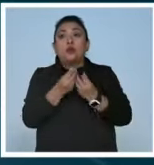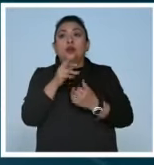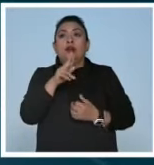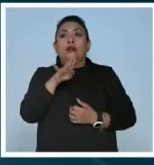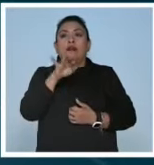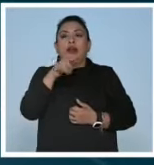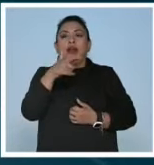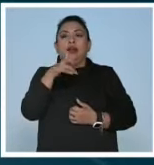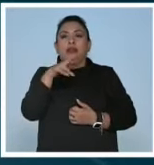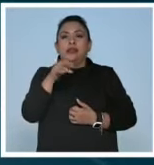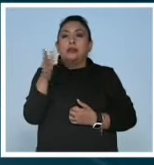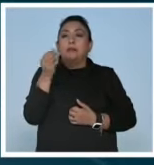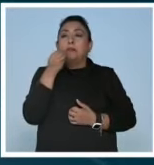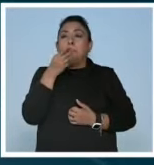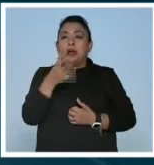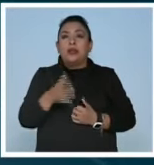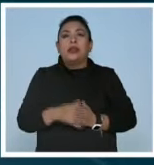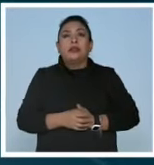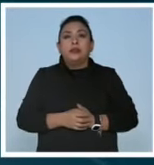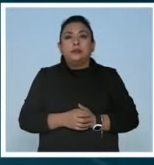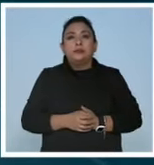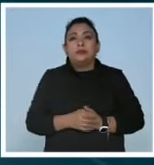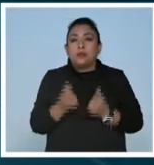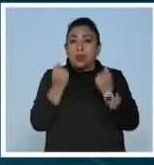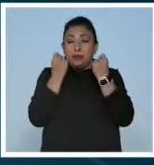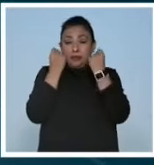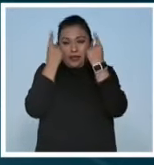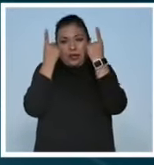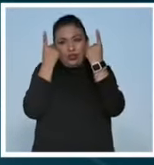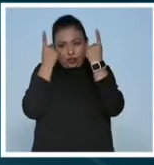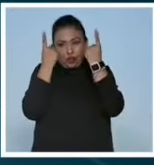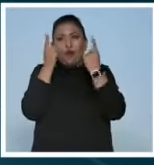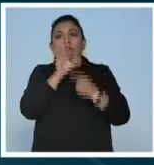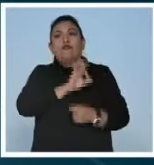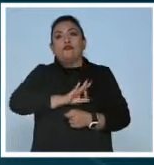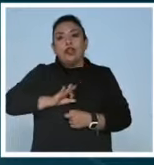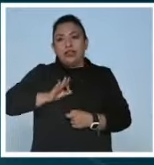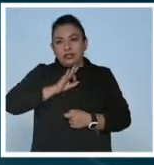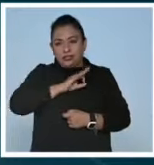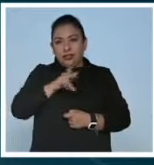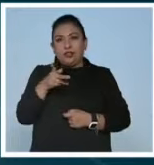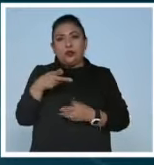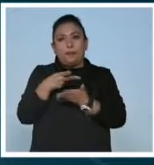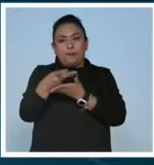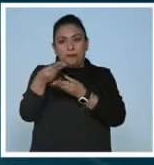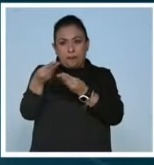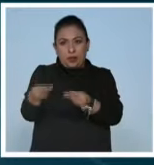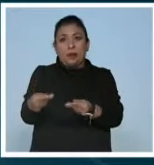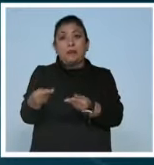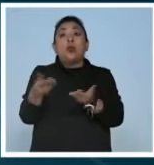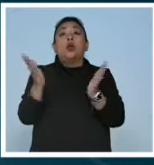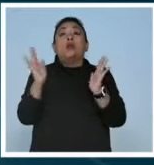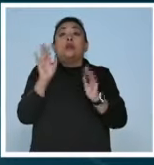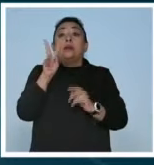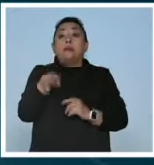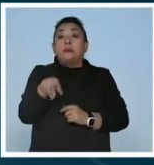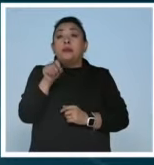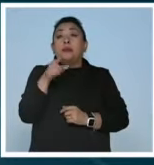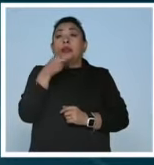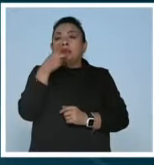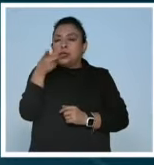Villegas, Margo. Fascinante, Margo. Claro, nuestra admiración, por supuesto, las felicitaciones por este reconocimiento. Y nos atrevemos a decir, después